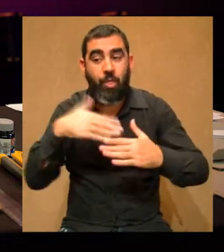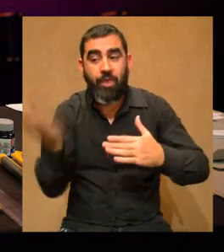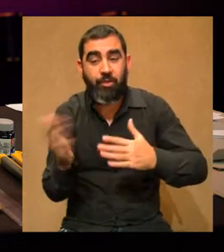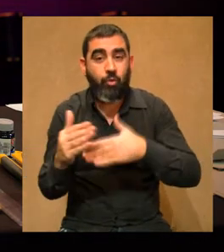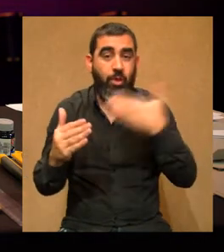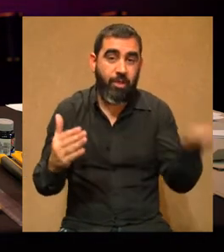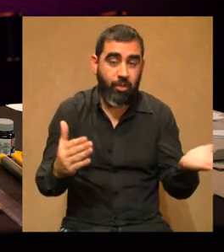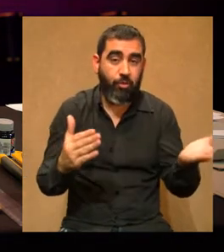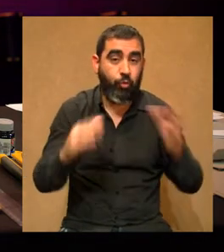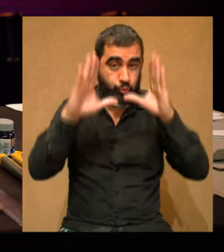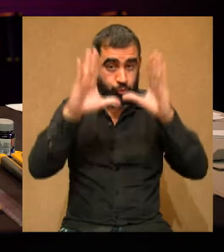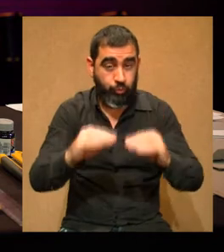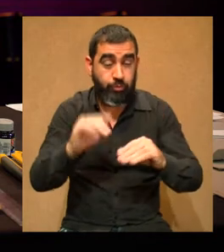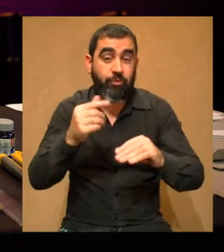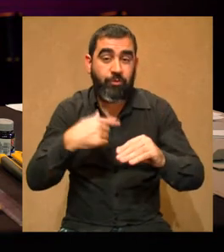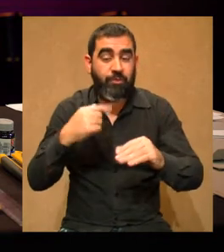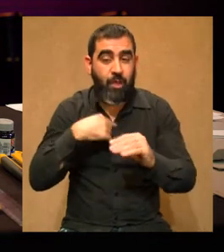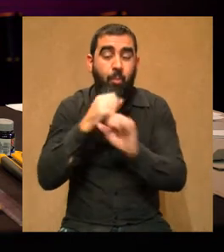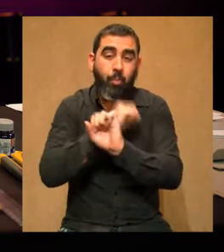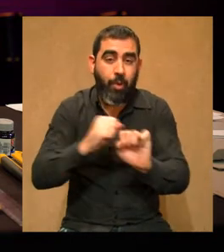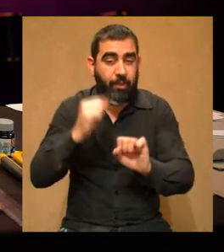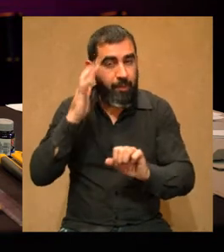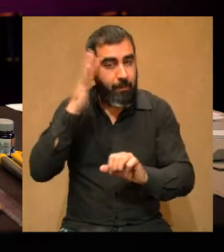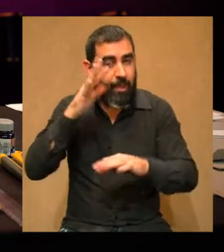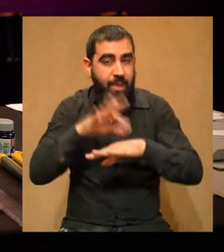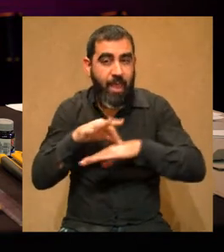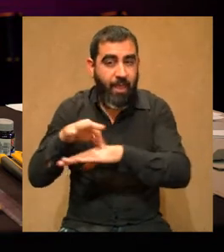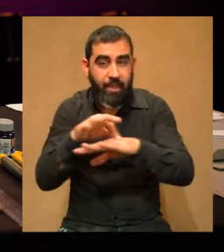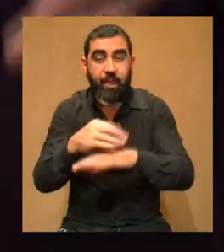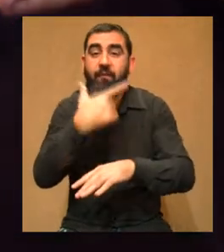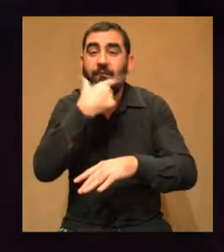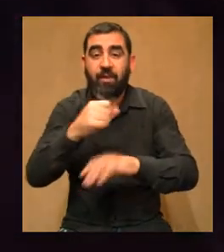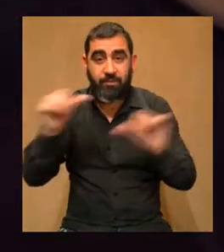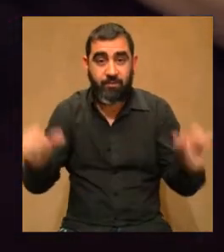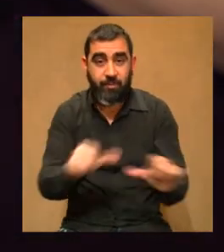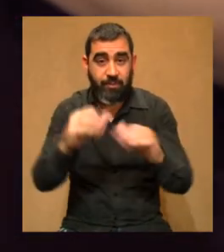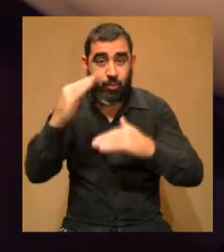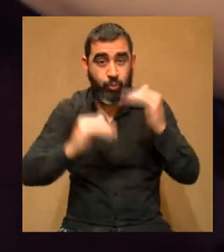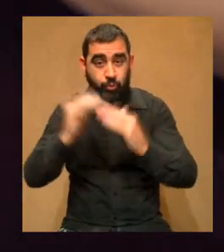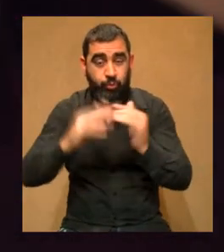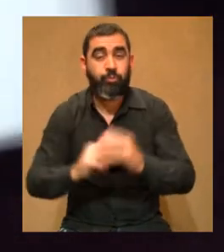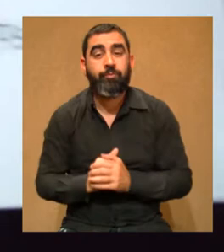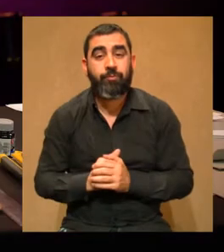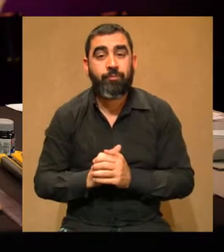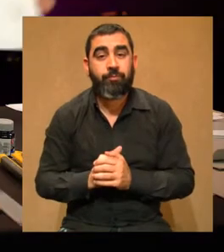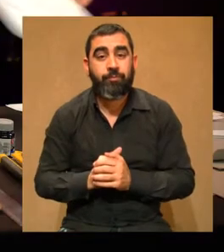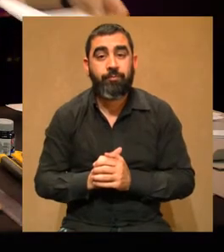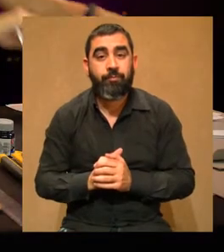lado derecho el lado izquierdo así que ustedes se van a poder ir guiando perfectamente para ir armando la caja divino